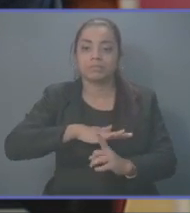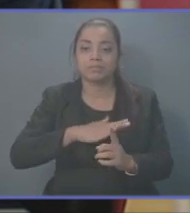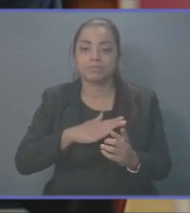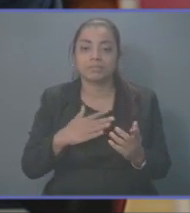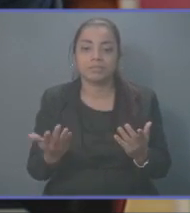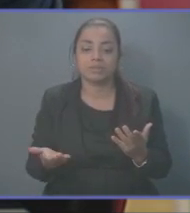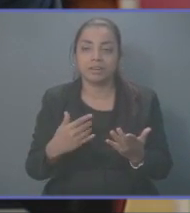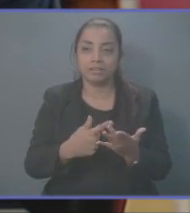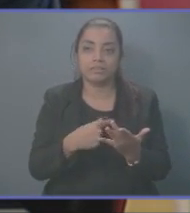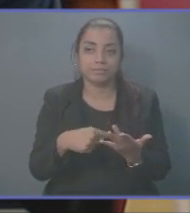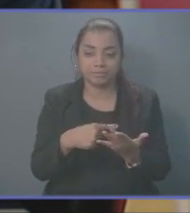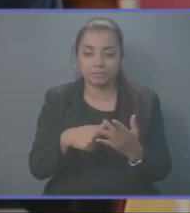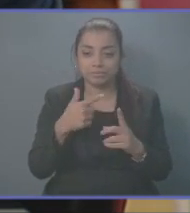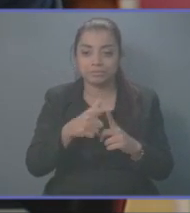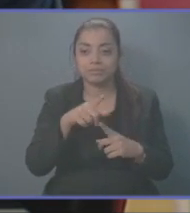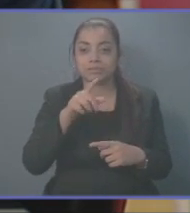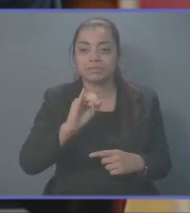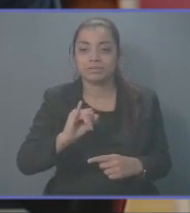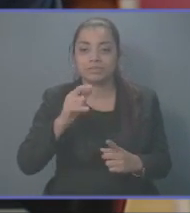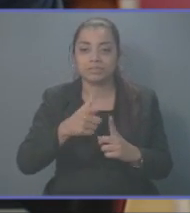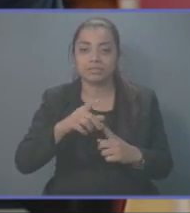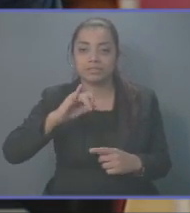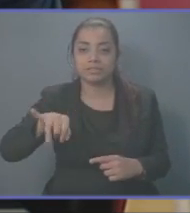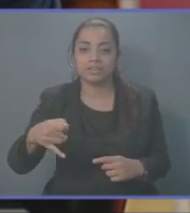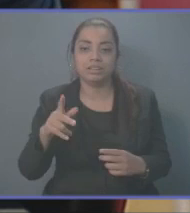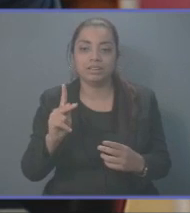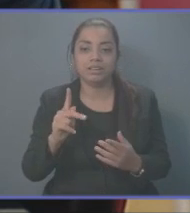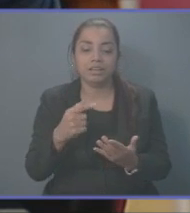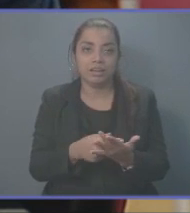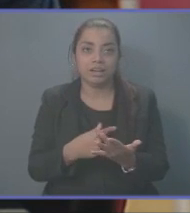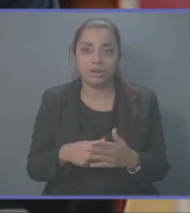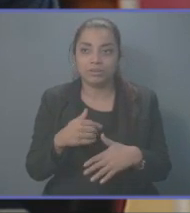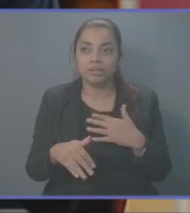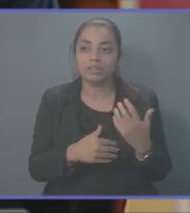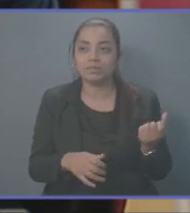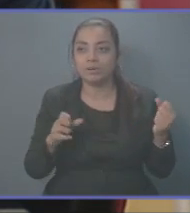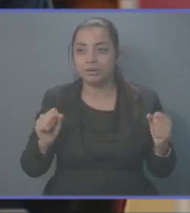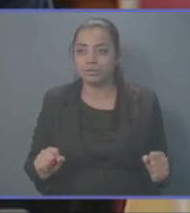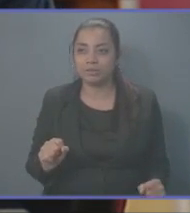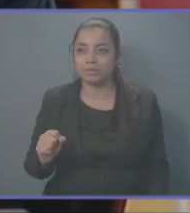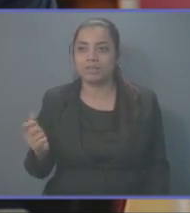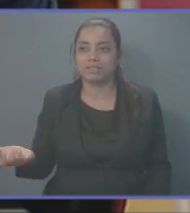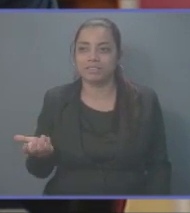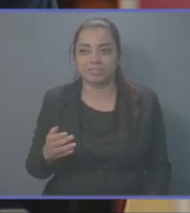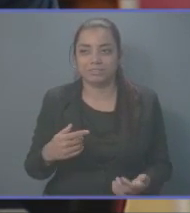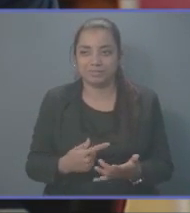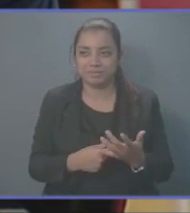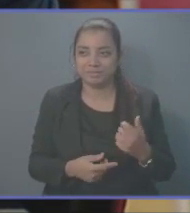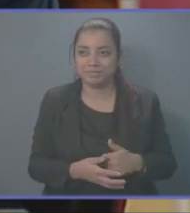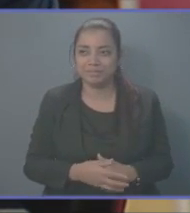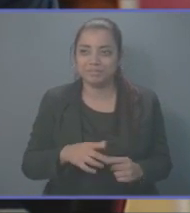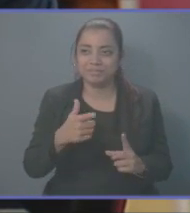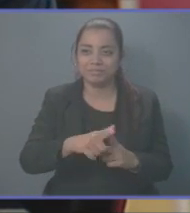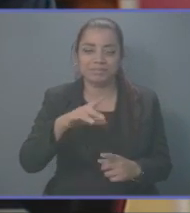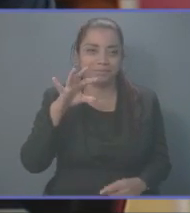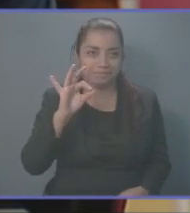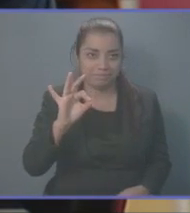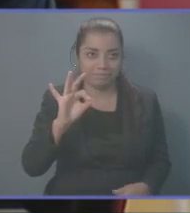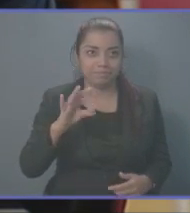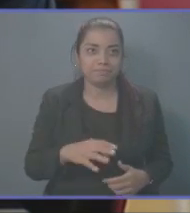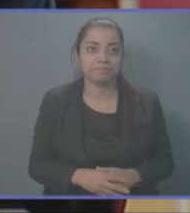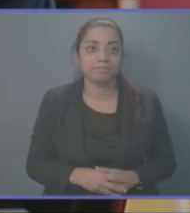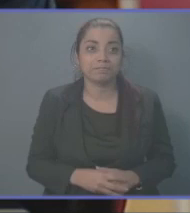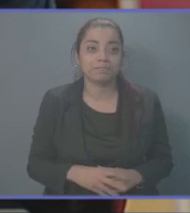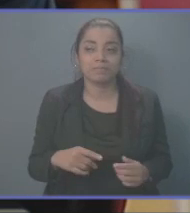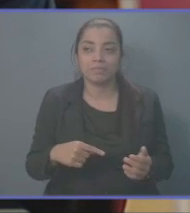en los literales I, J y K, referidos en el artículo 3 de la ley especial. F. Que la